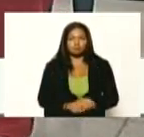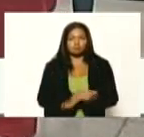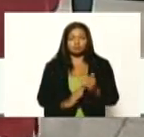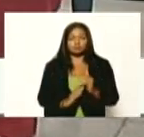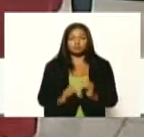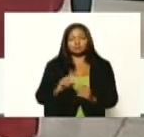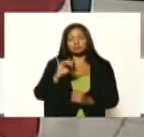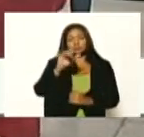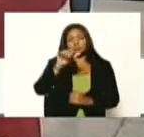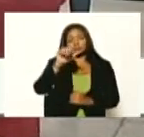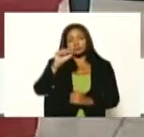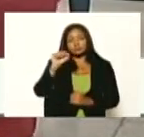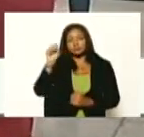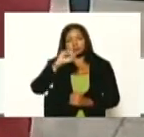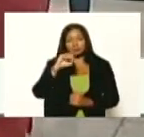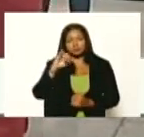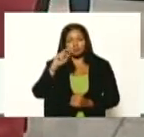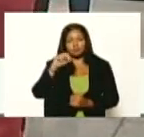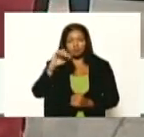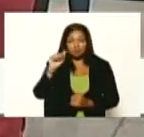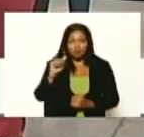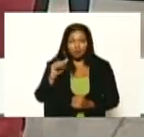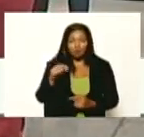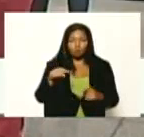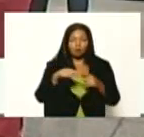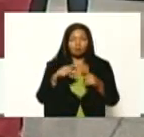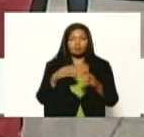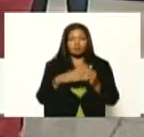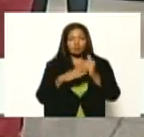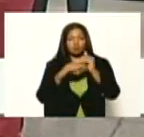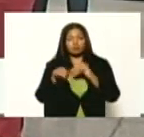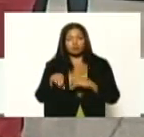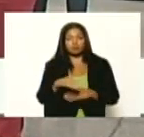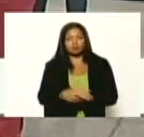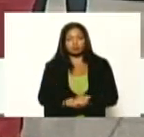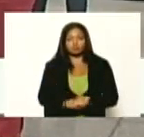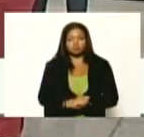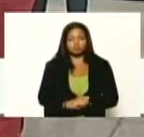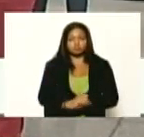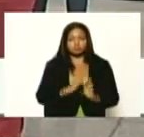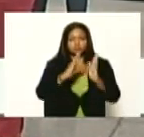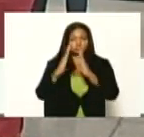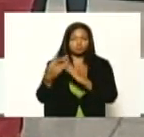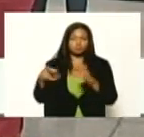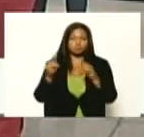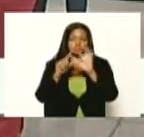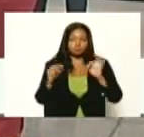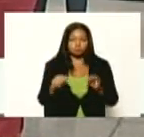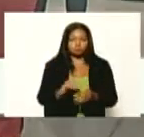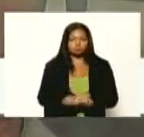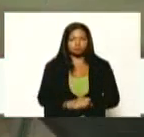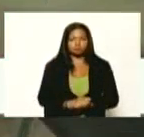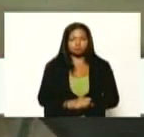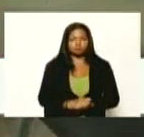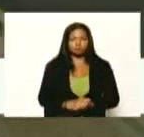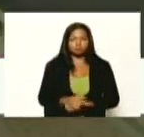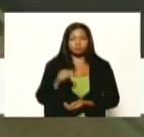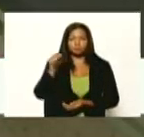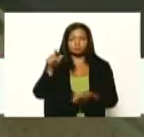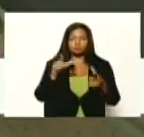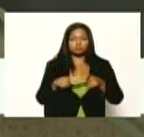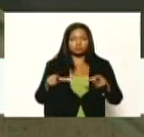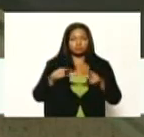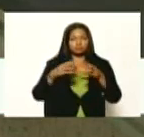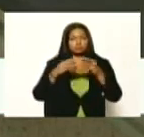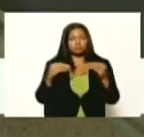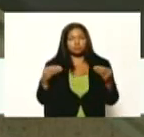Maza, está también la directora del Estado, organizamos el ACI y desde allí, bueno, todos